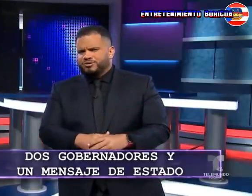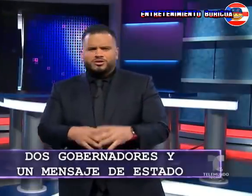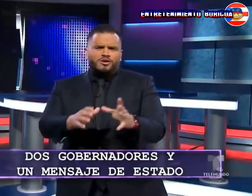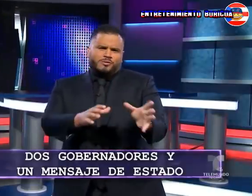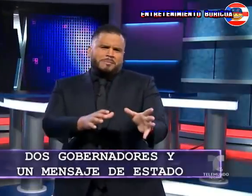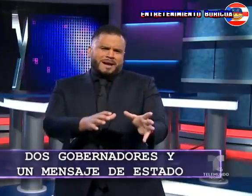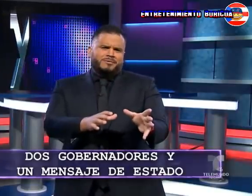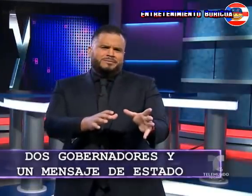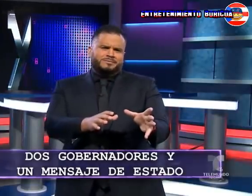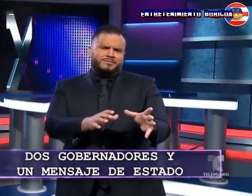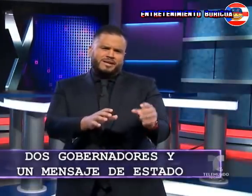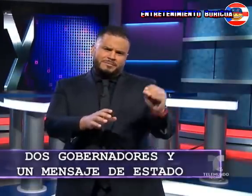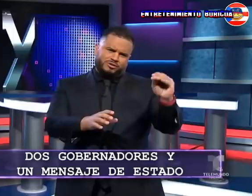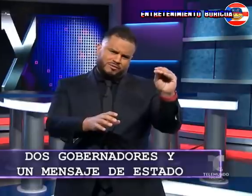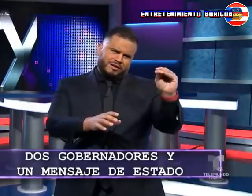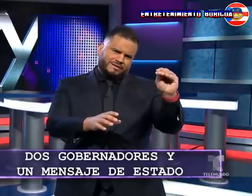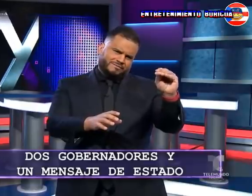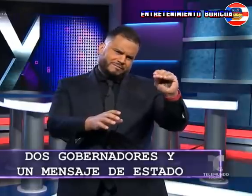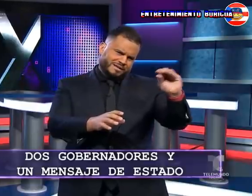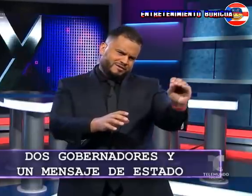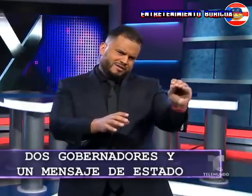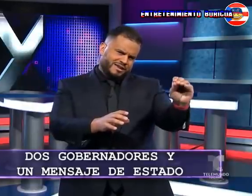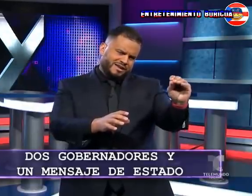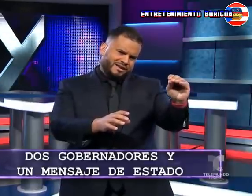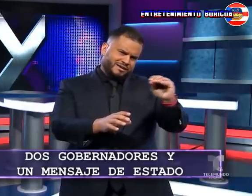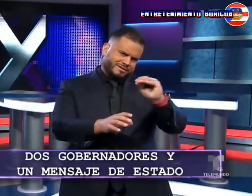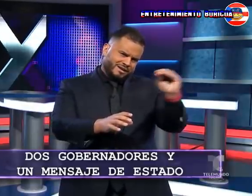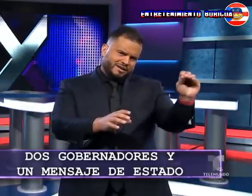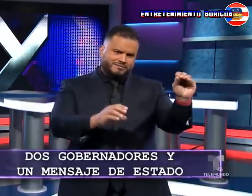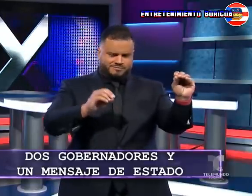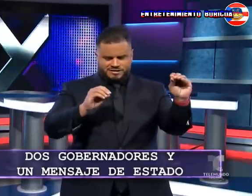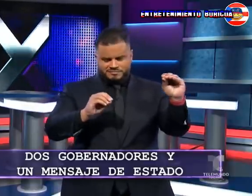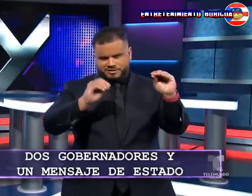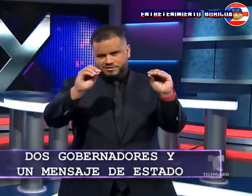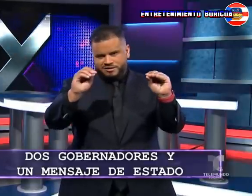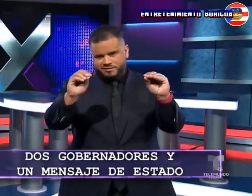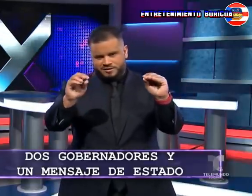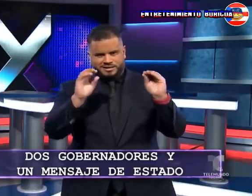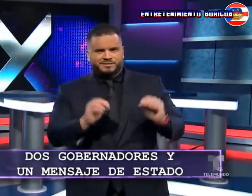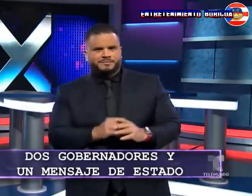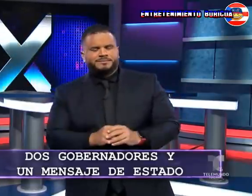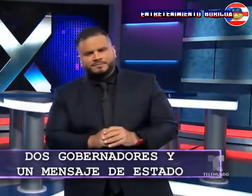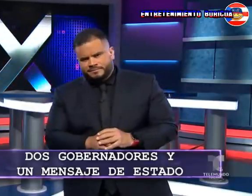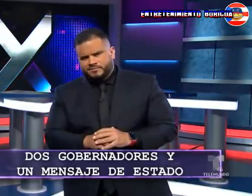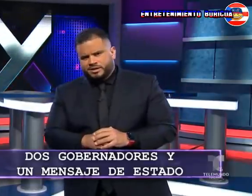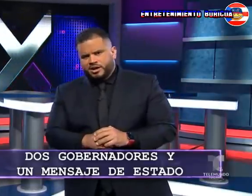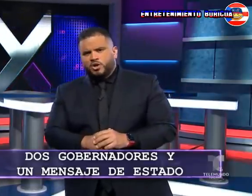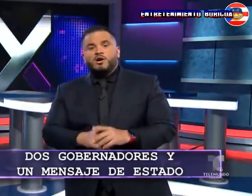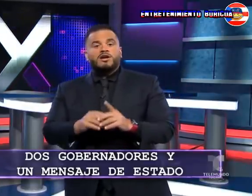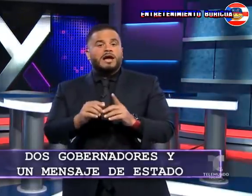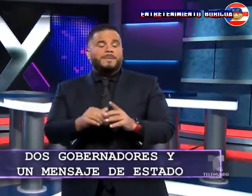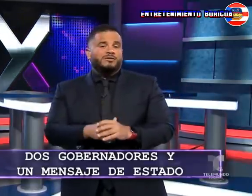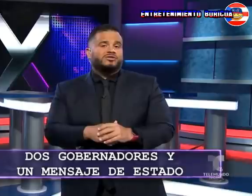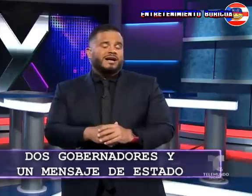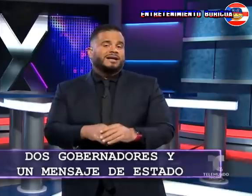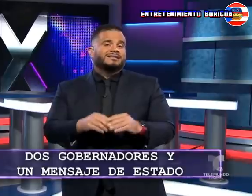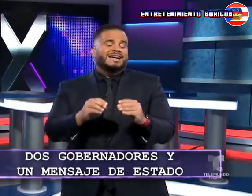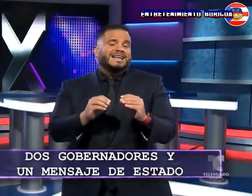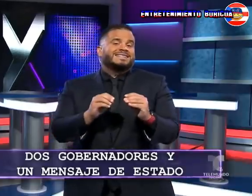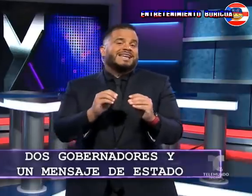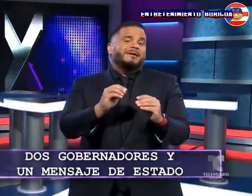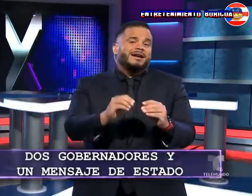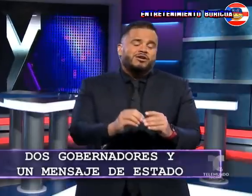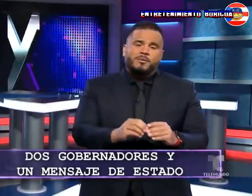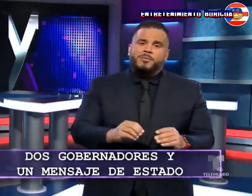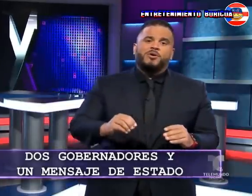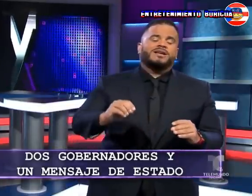Pero nosotros lo comparamos y pusimos el vídeo de Ricky y el vídeo de Wanda. Luego de la pausa,